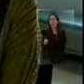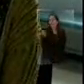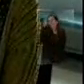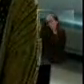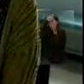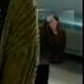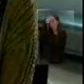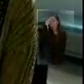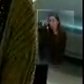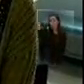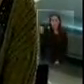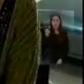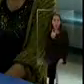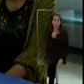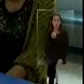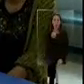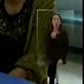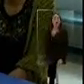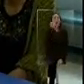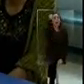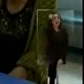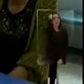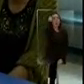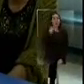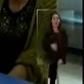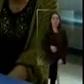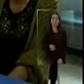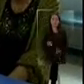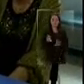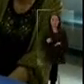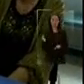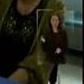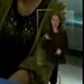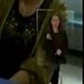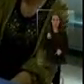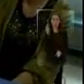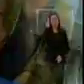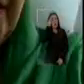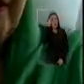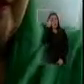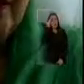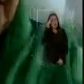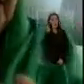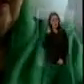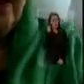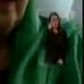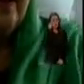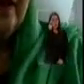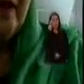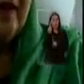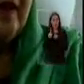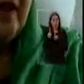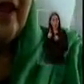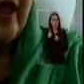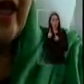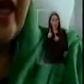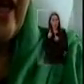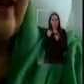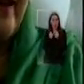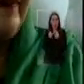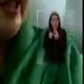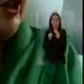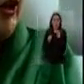y me devuelvo y me acuerdo. Con respecto a lo que ella contaba en relación a la memoria, ¿Usted nota algún detalle en su